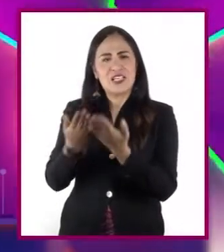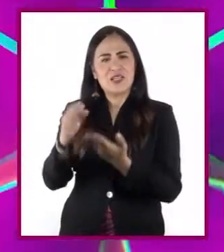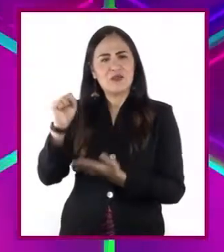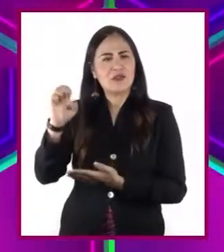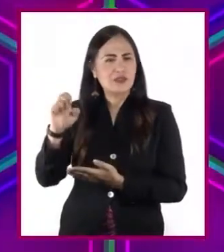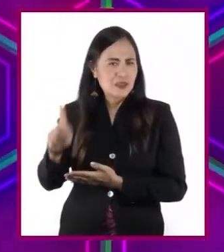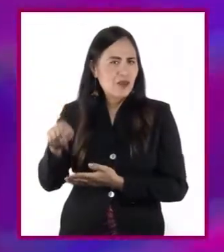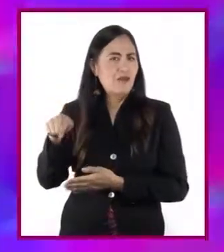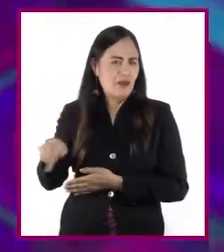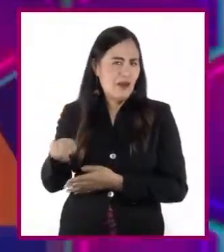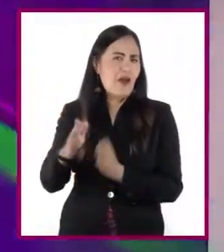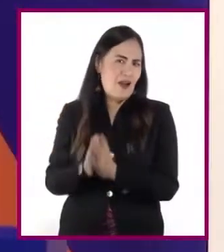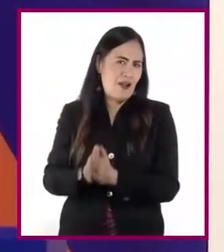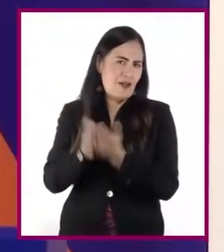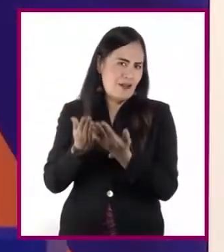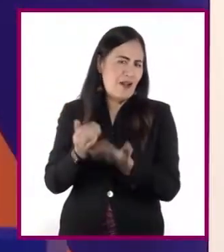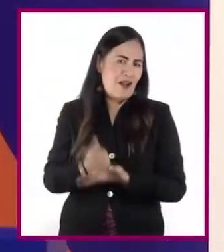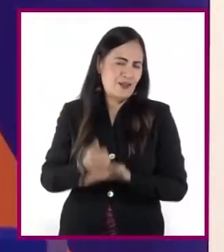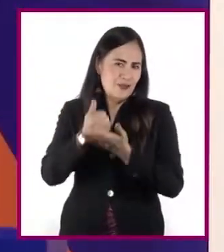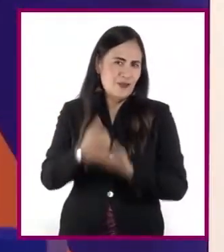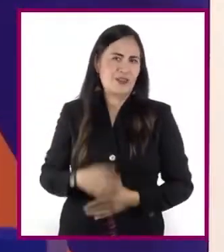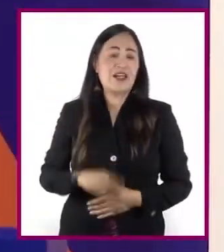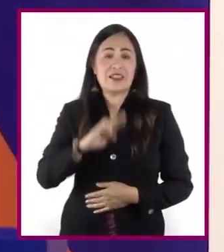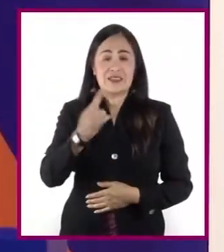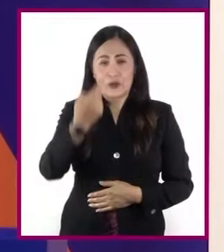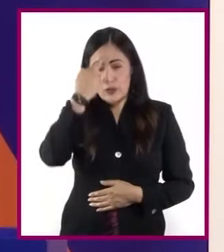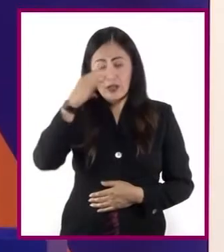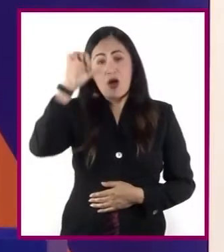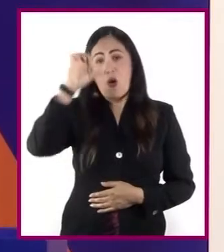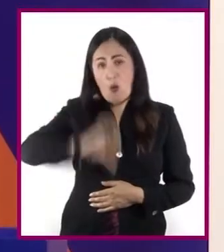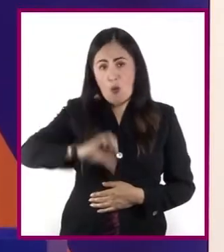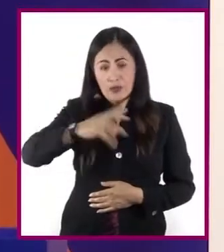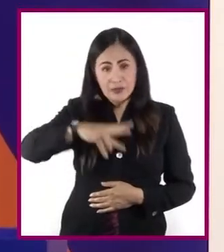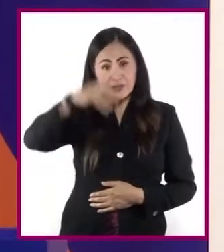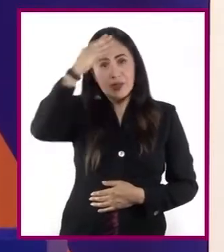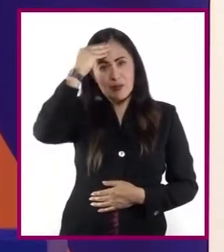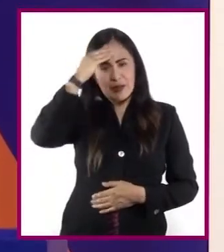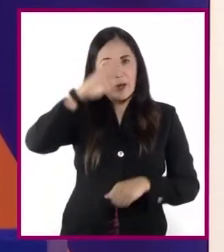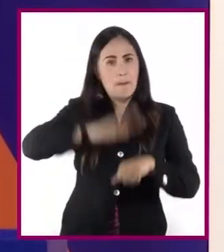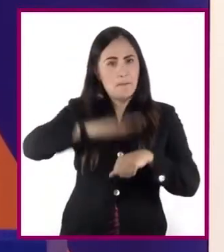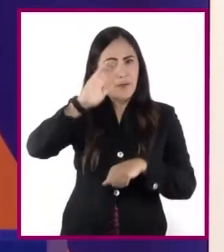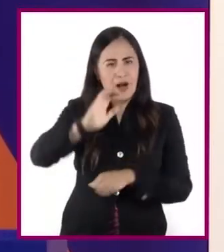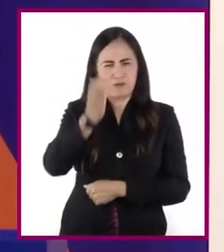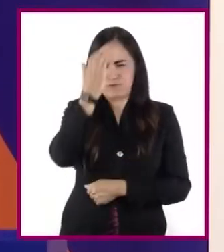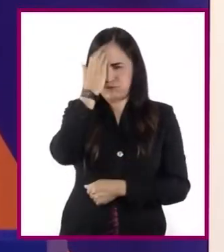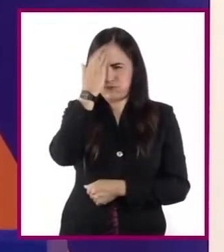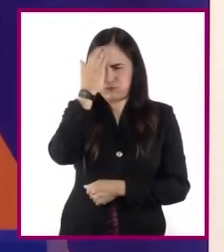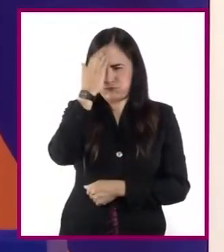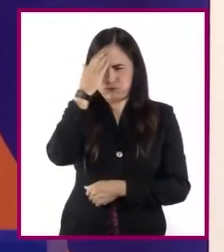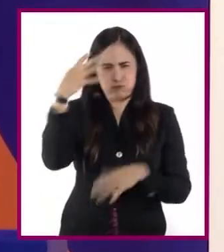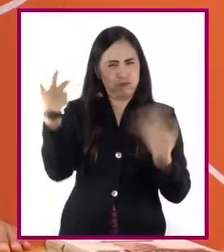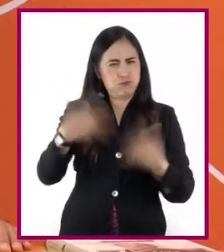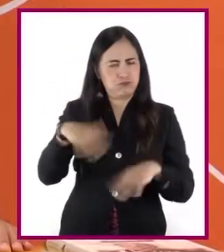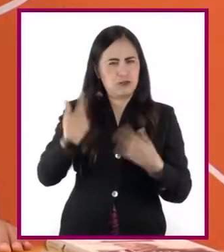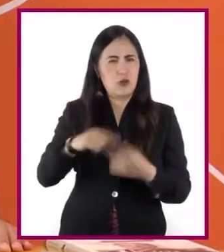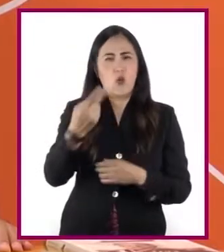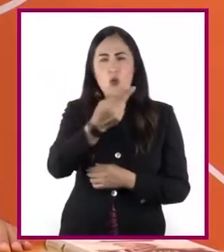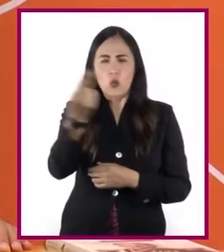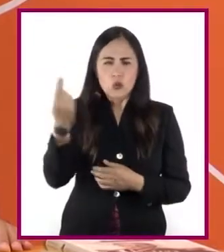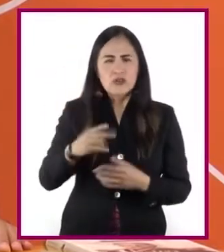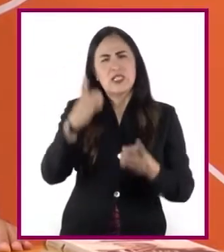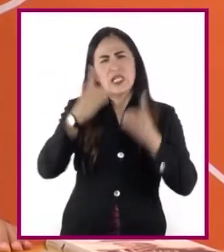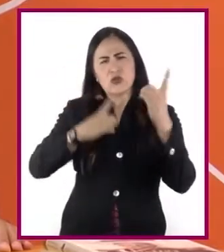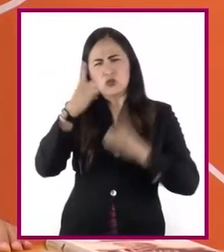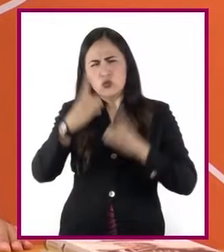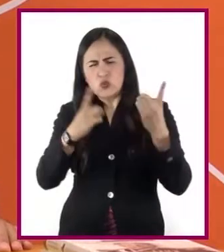texto. Recuerden que todo lo que vean es para reforzar su conocimiento, así que les recomiendo llevar un registro de